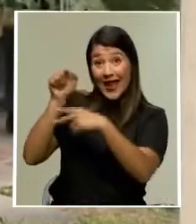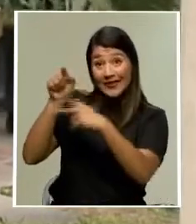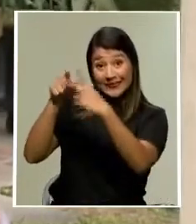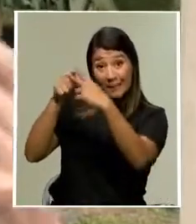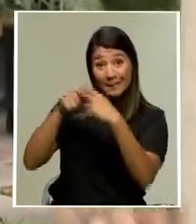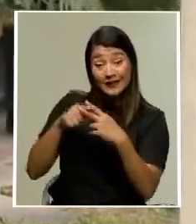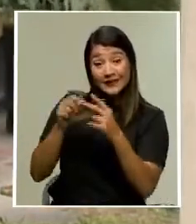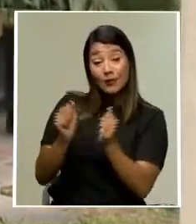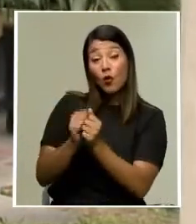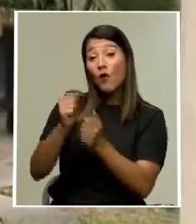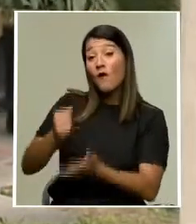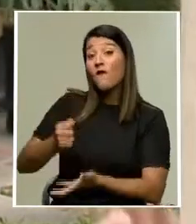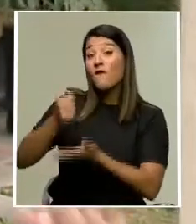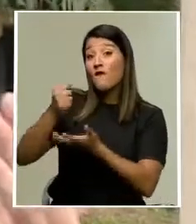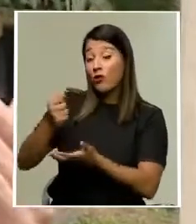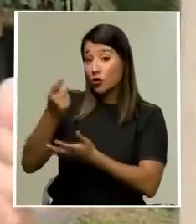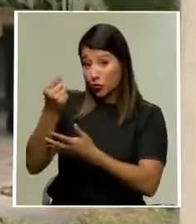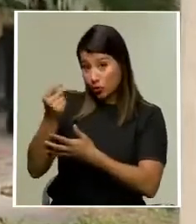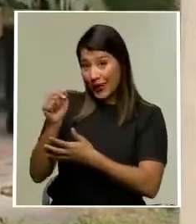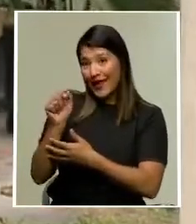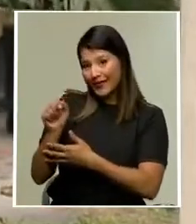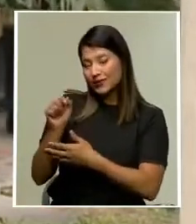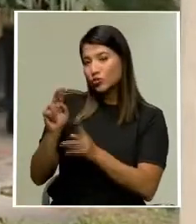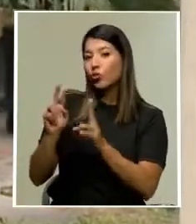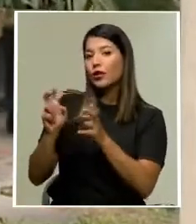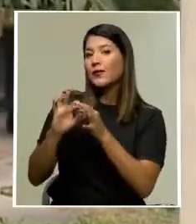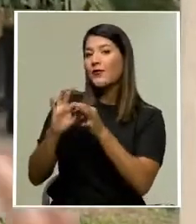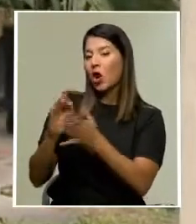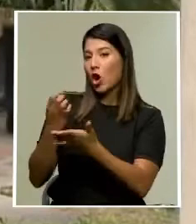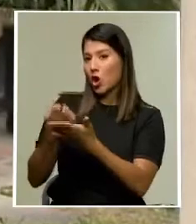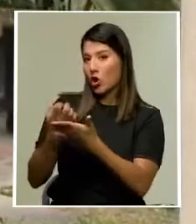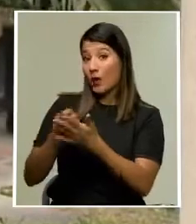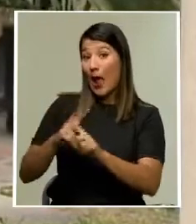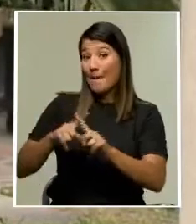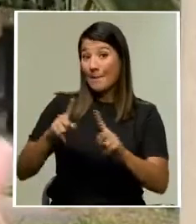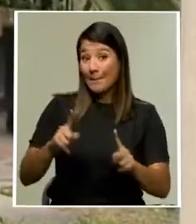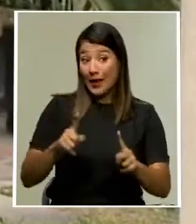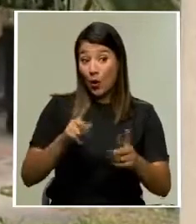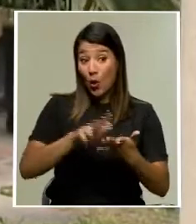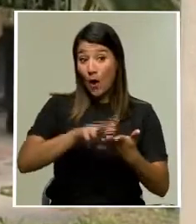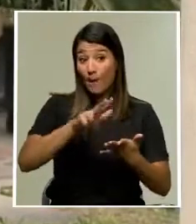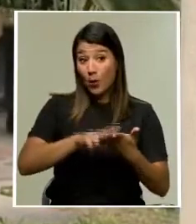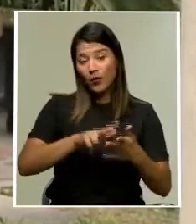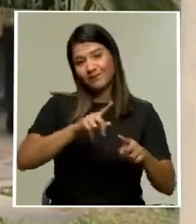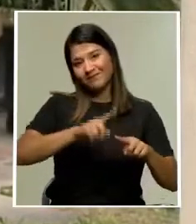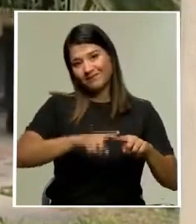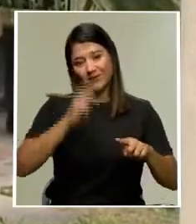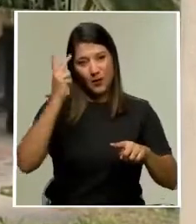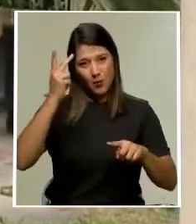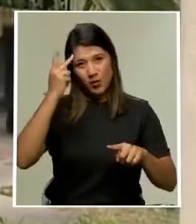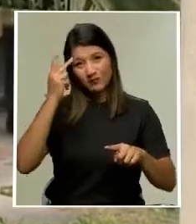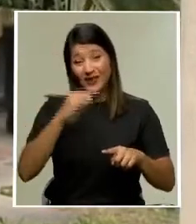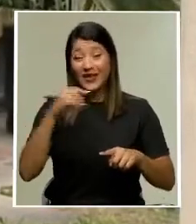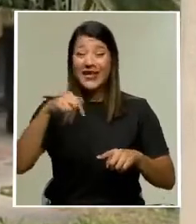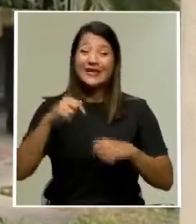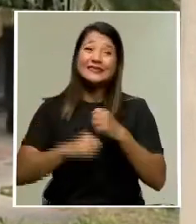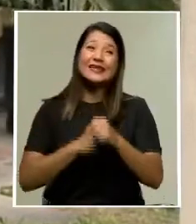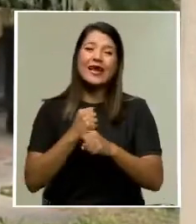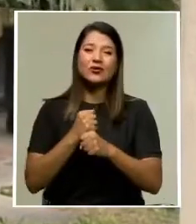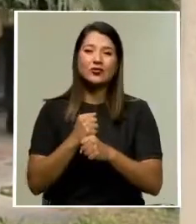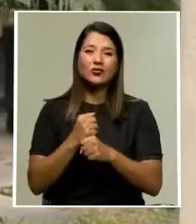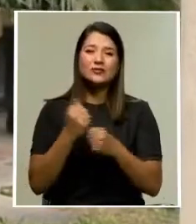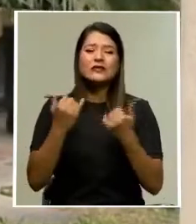económico, pero la decisión de los requerimientos es político. Entonces, y estamos en un año electoral. Eso lo hace un poquito